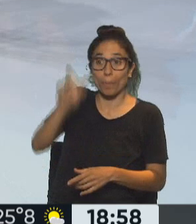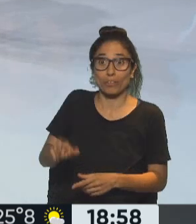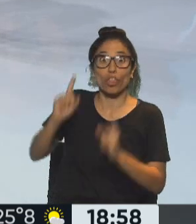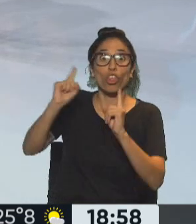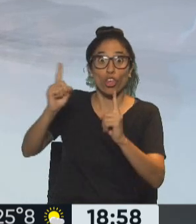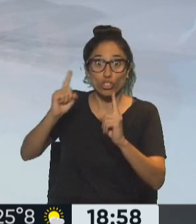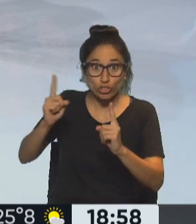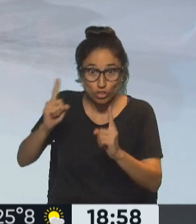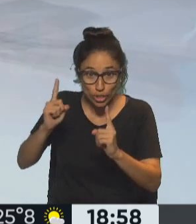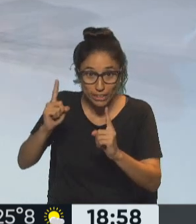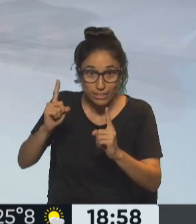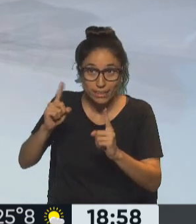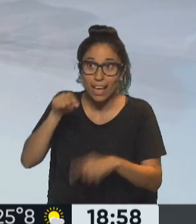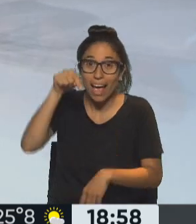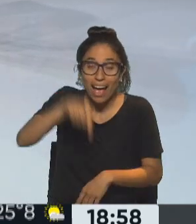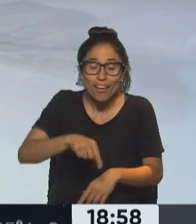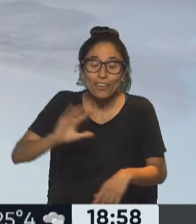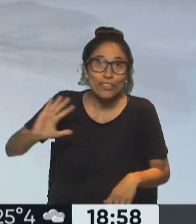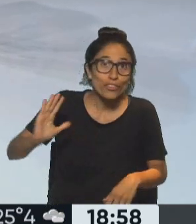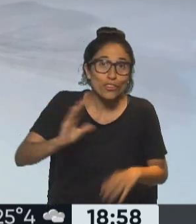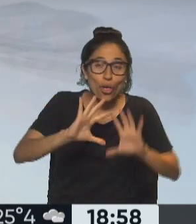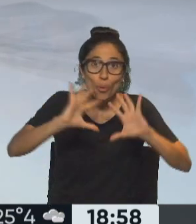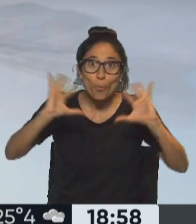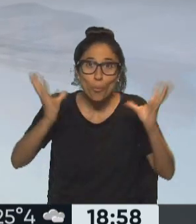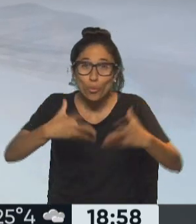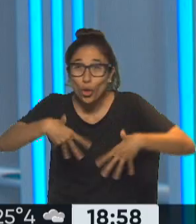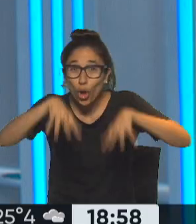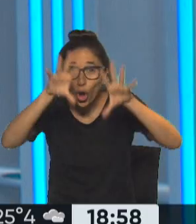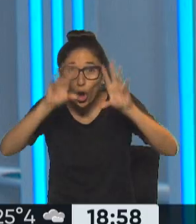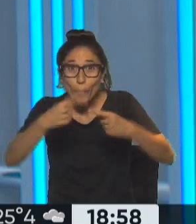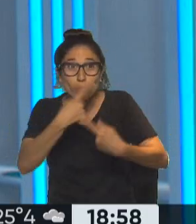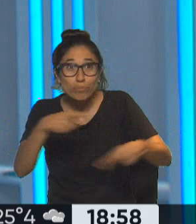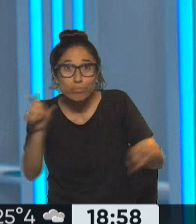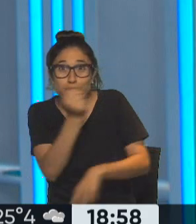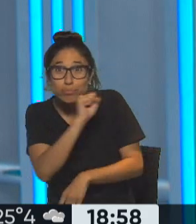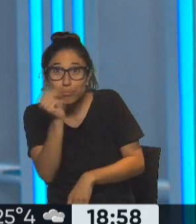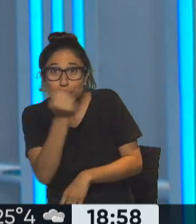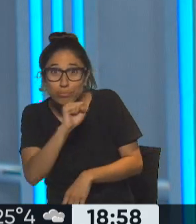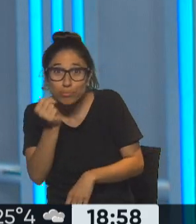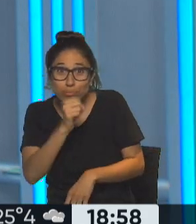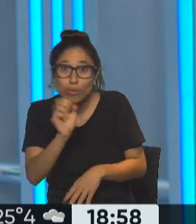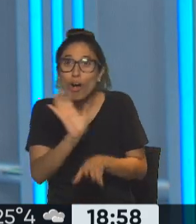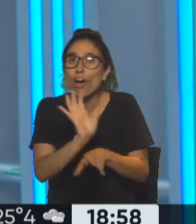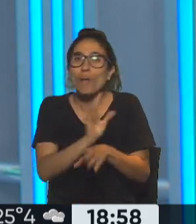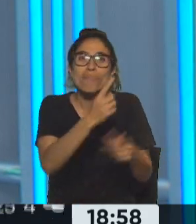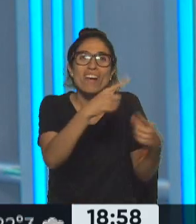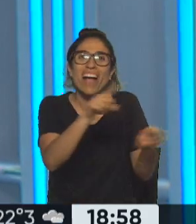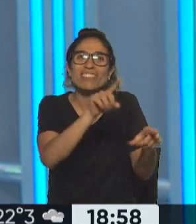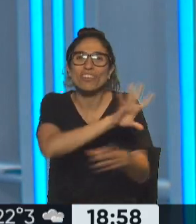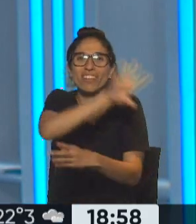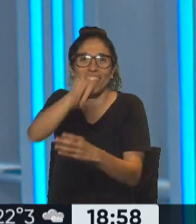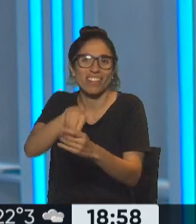mundo la canta. Claro. Se metió en el fútbol, se metió en la popularidad, se dieron